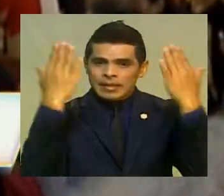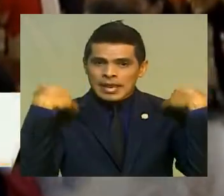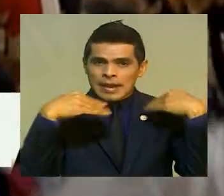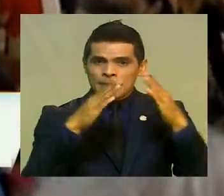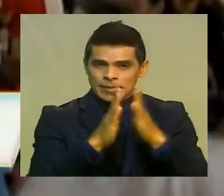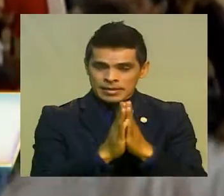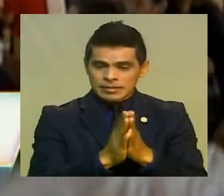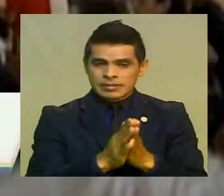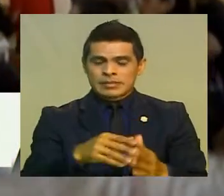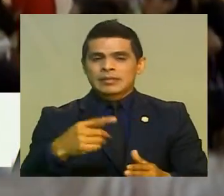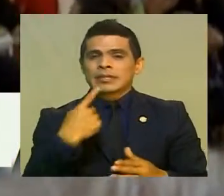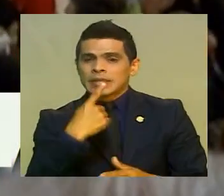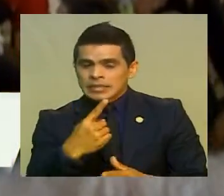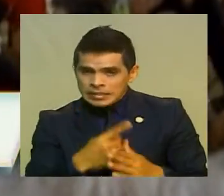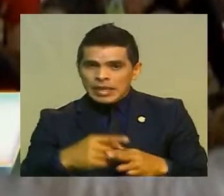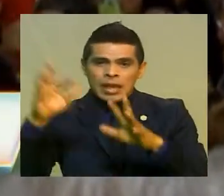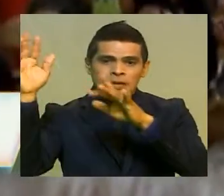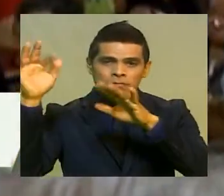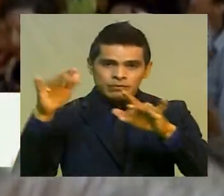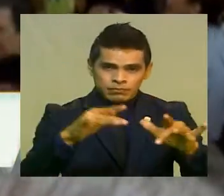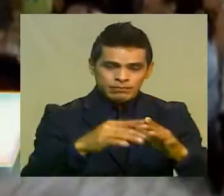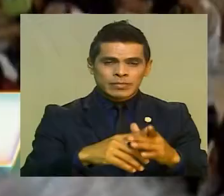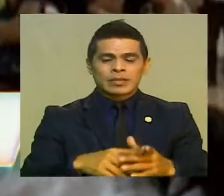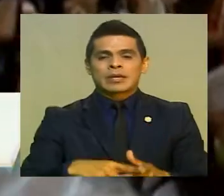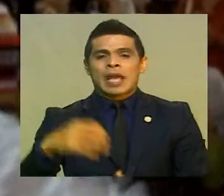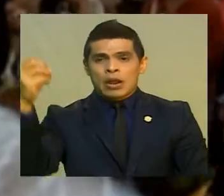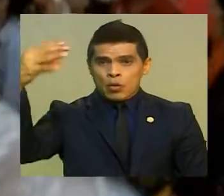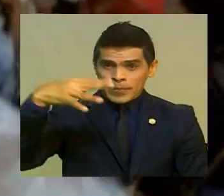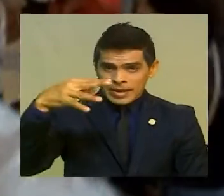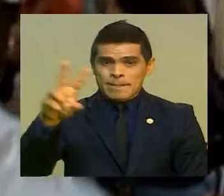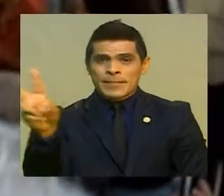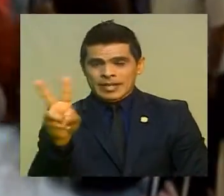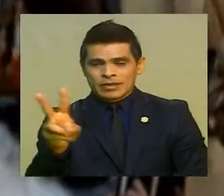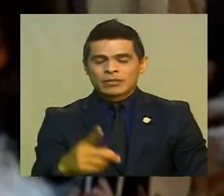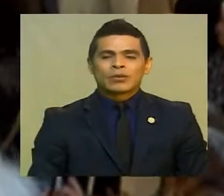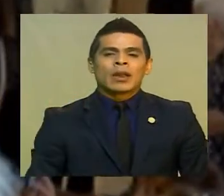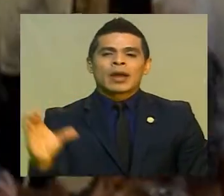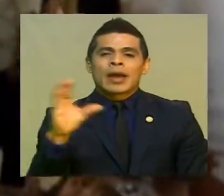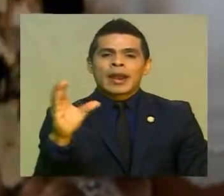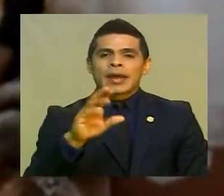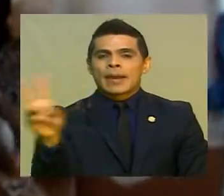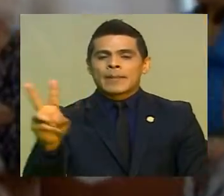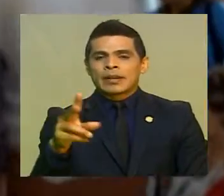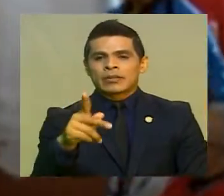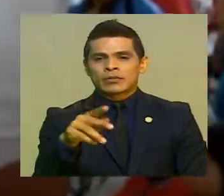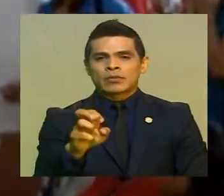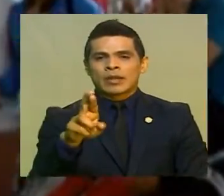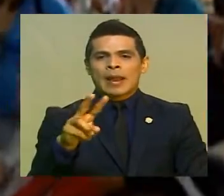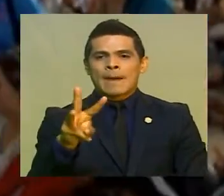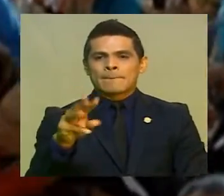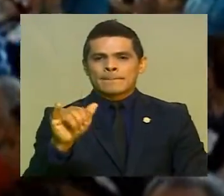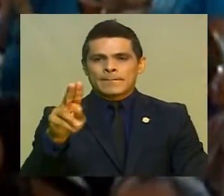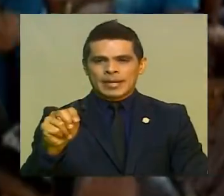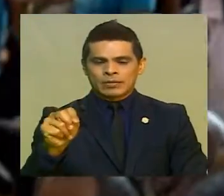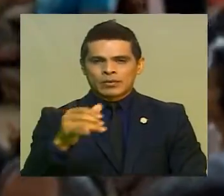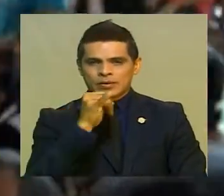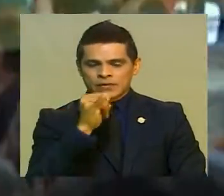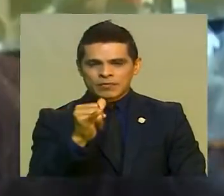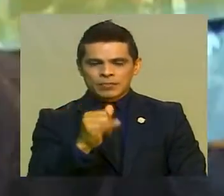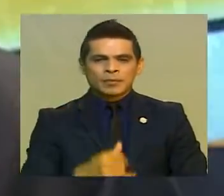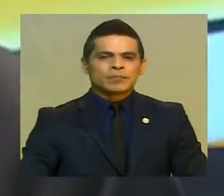dios iluminar a venezuela desde caracas venezuela- berwin mosquera noticias canal